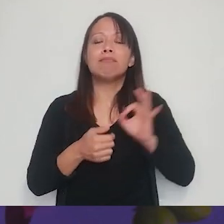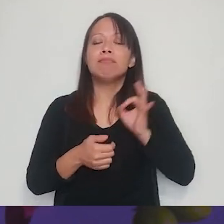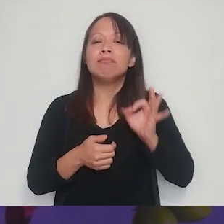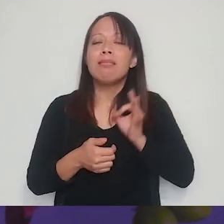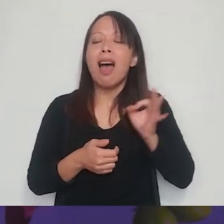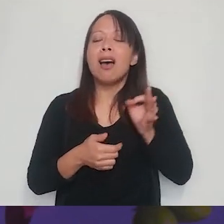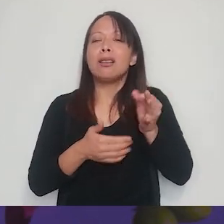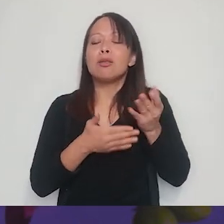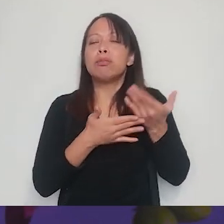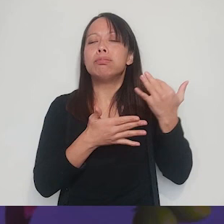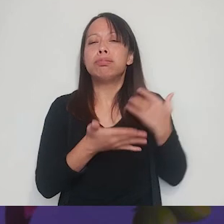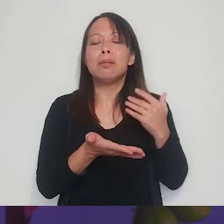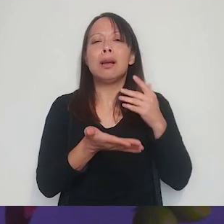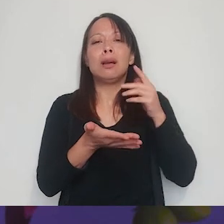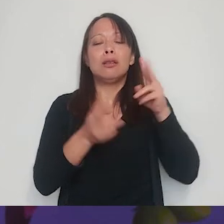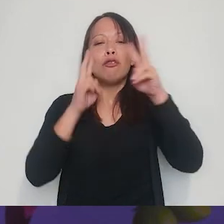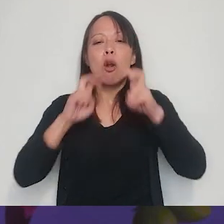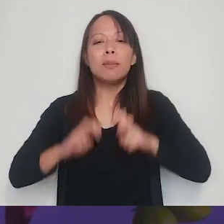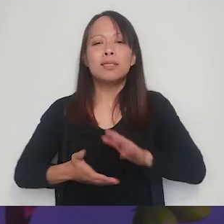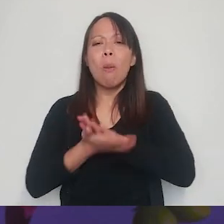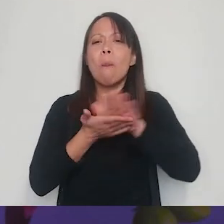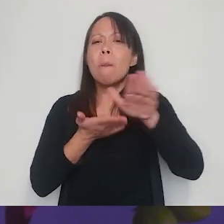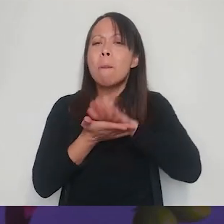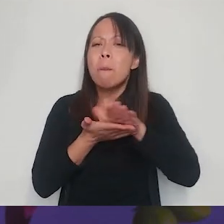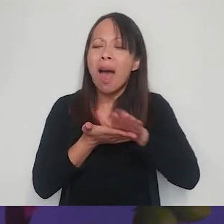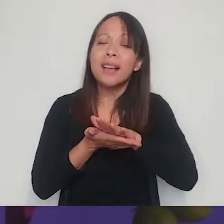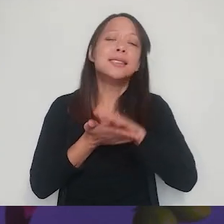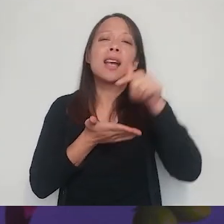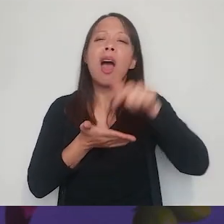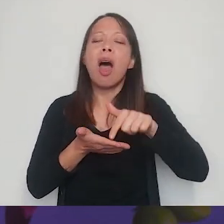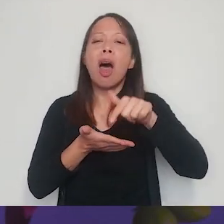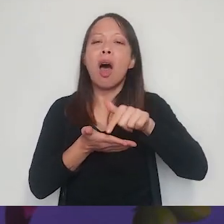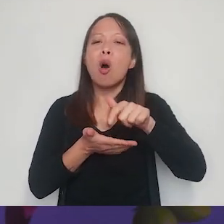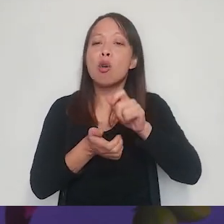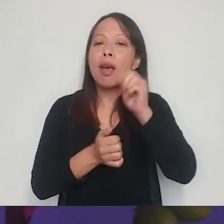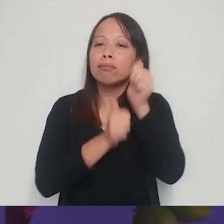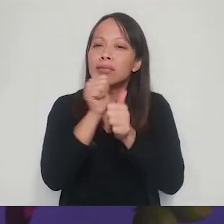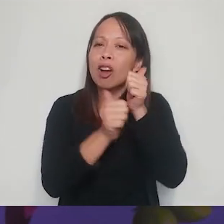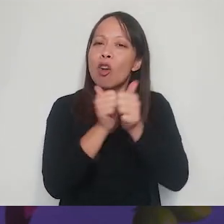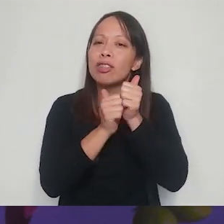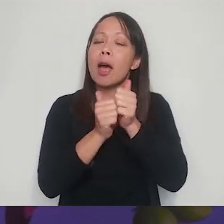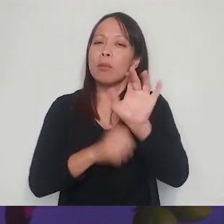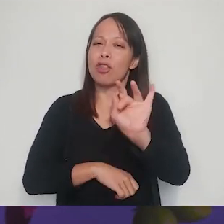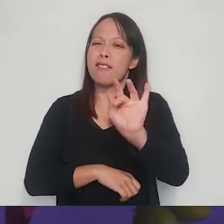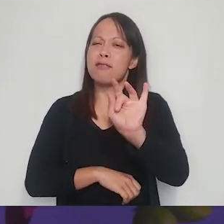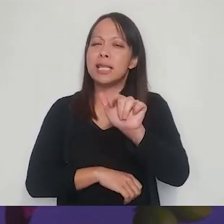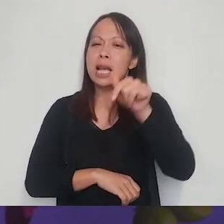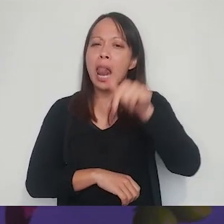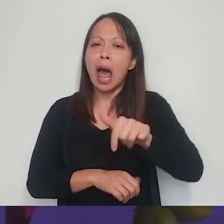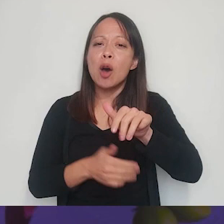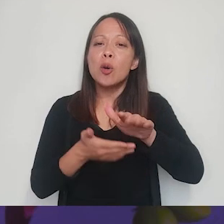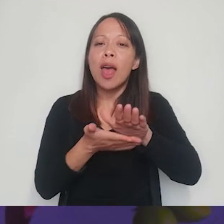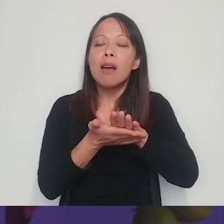investigación básica sólida de años, nosotros jamás se nos hubiera ocurrido poder estudiar el problema que hoy les contamos.